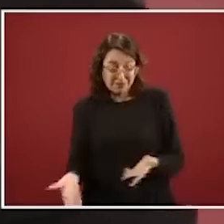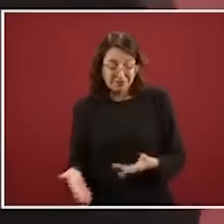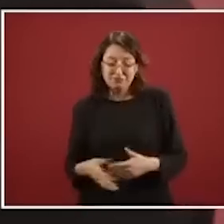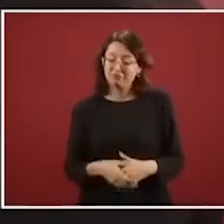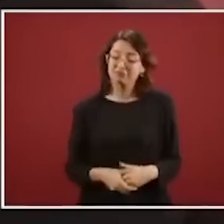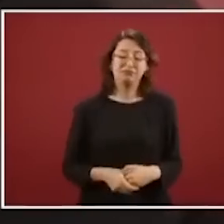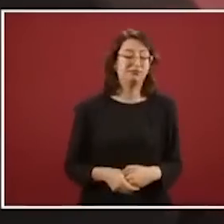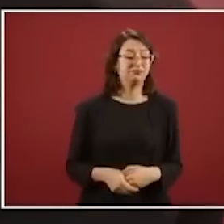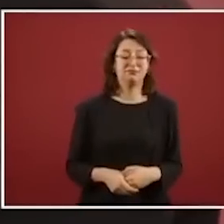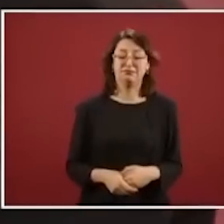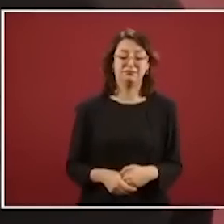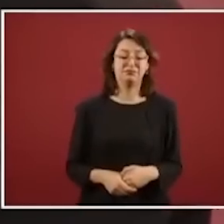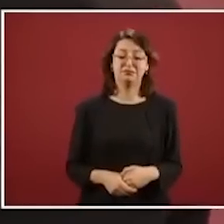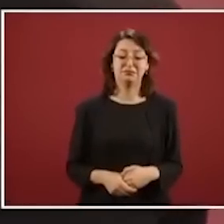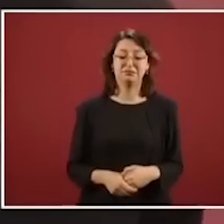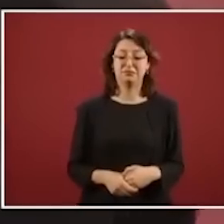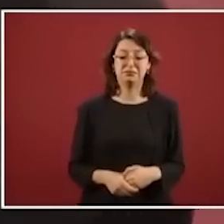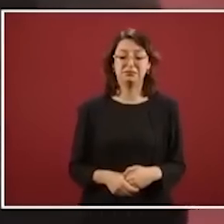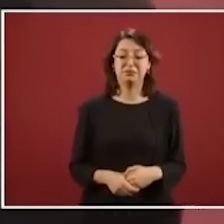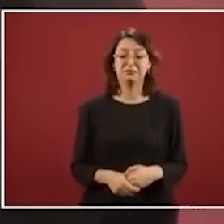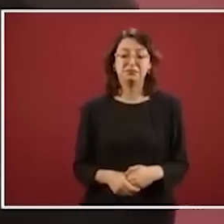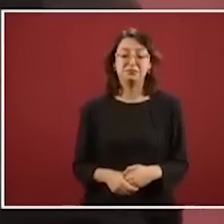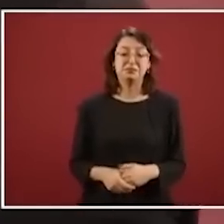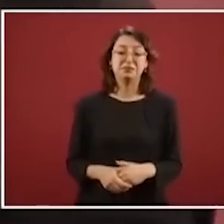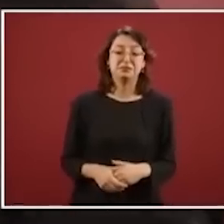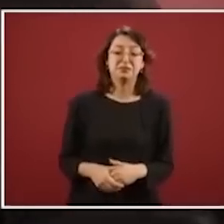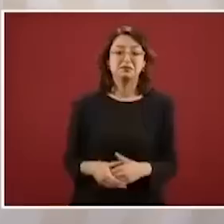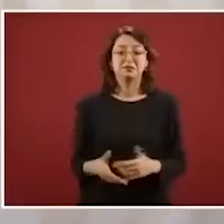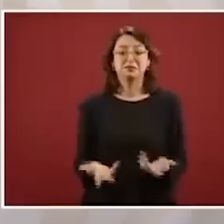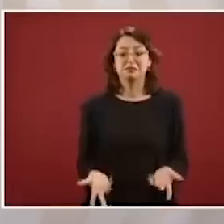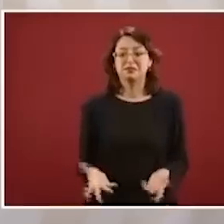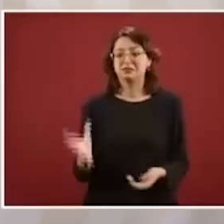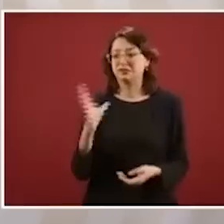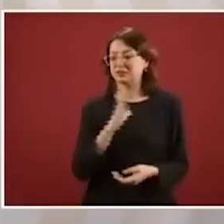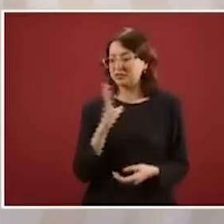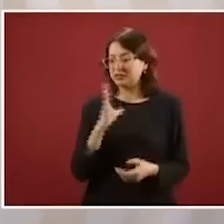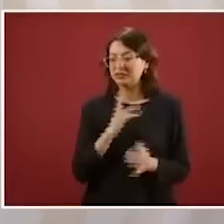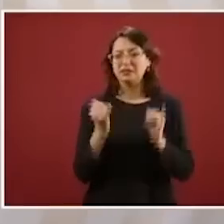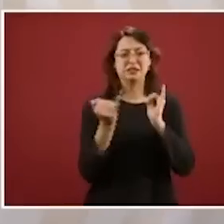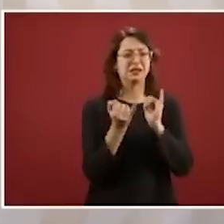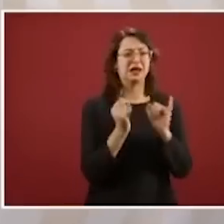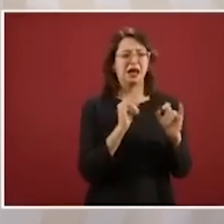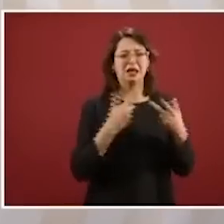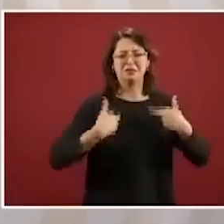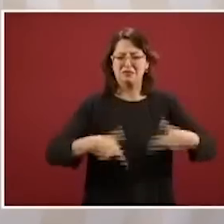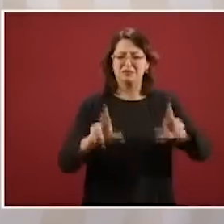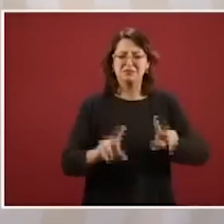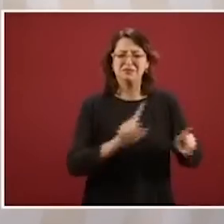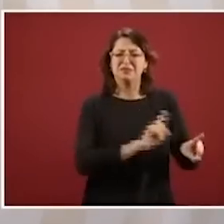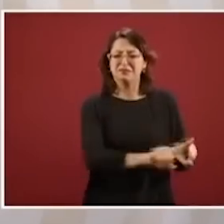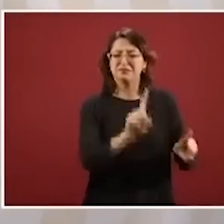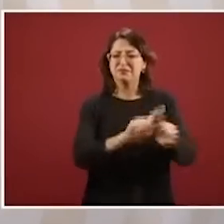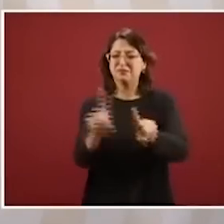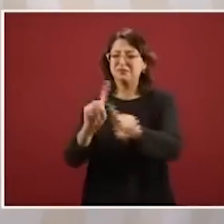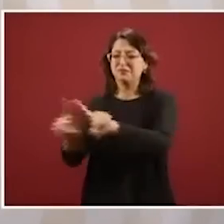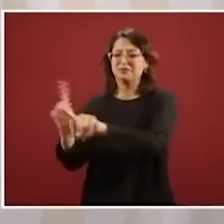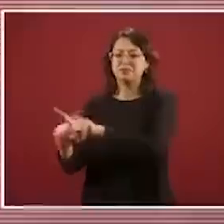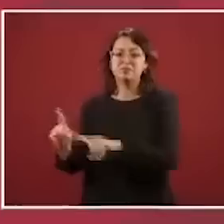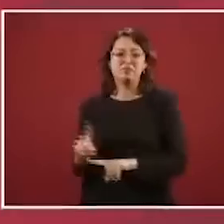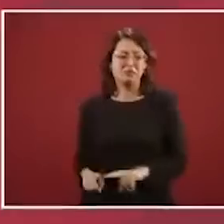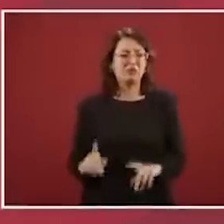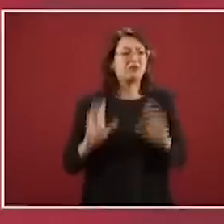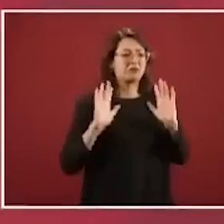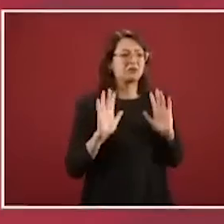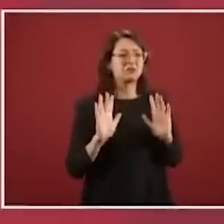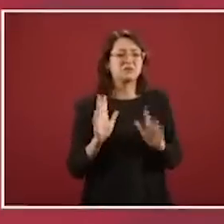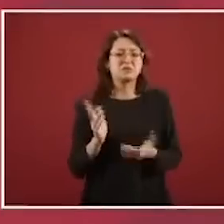más que, como los demás agregados, tengo agregado naval, militar, en fin, hay una serie de agregados, y nunca con funciones más allá